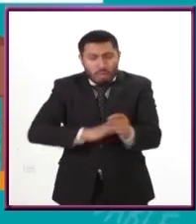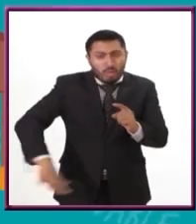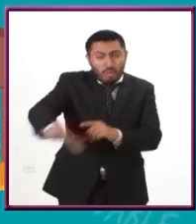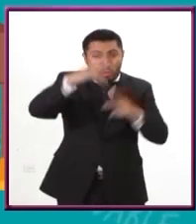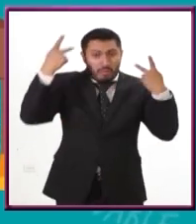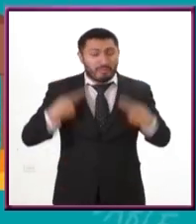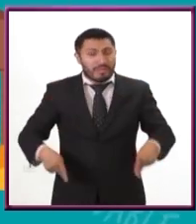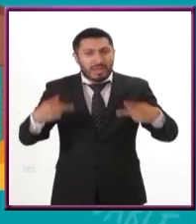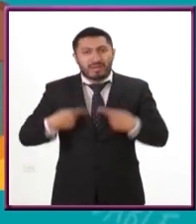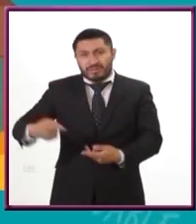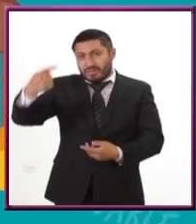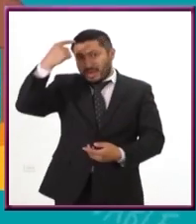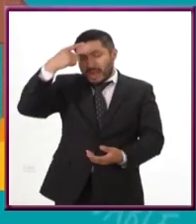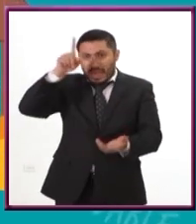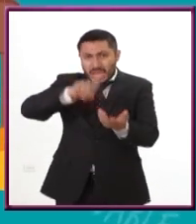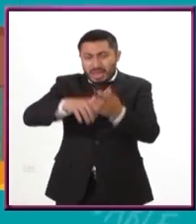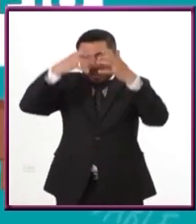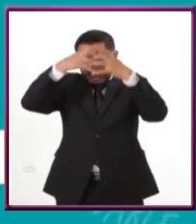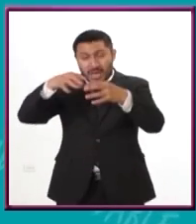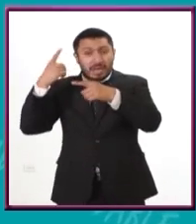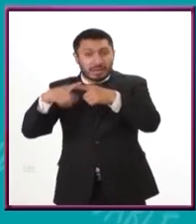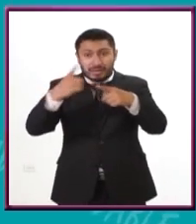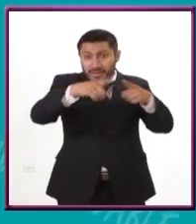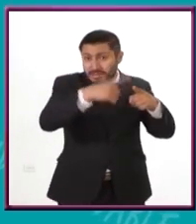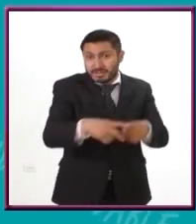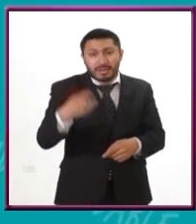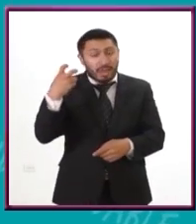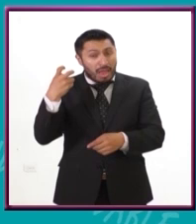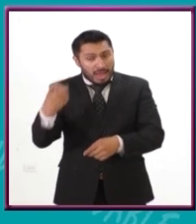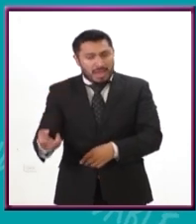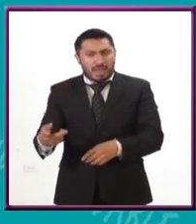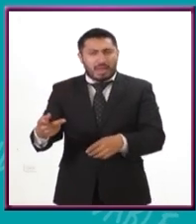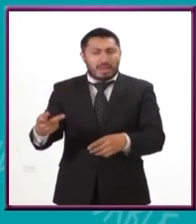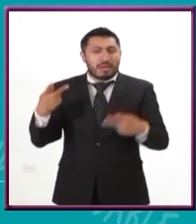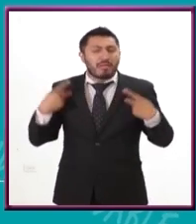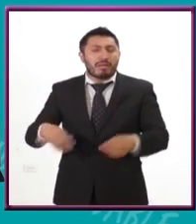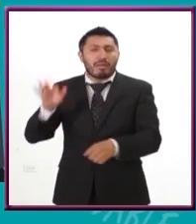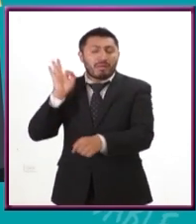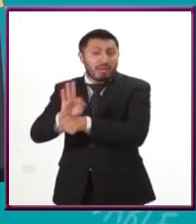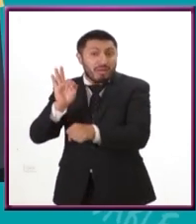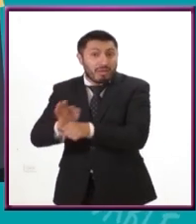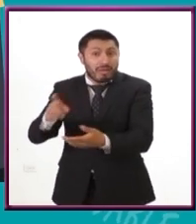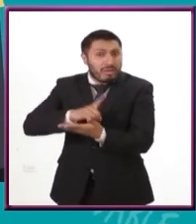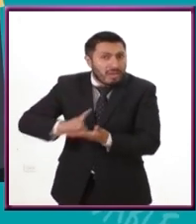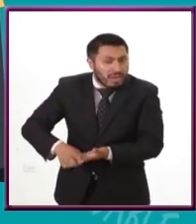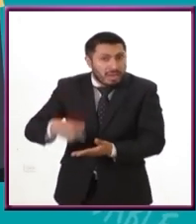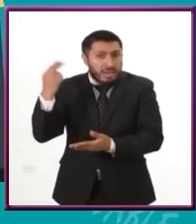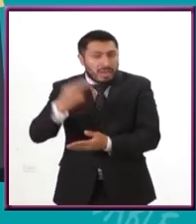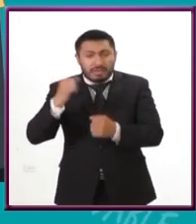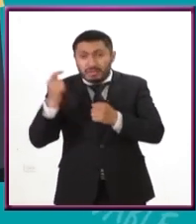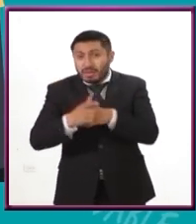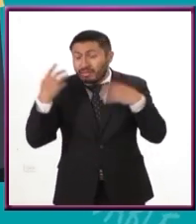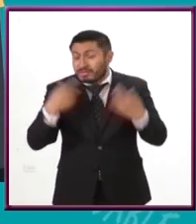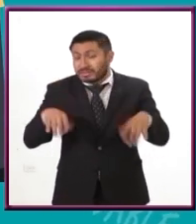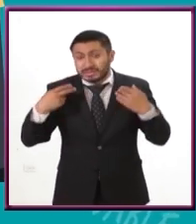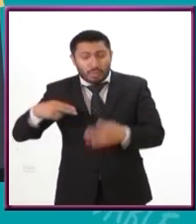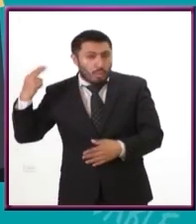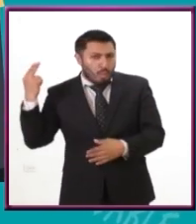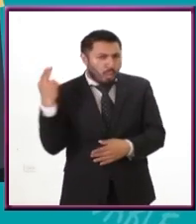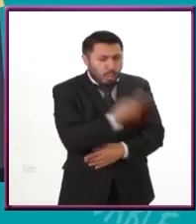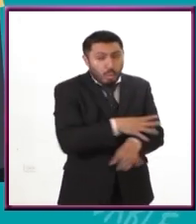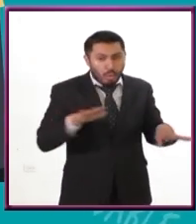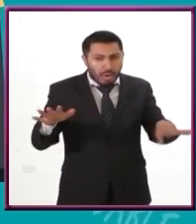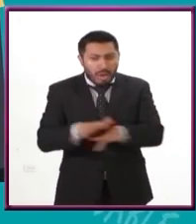para los neurodivergentes. Para él y los activistas de este movimiento, una necesidad urgente era cambiar el concepto